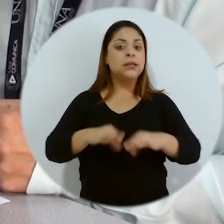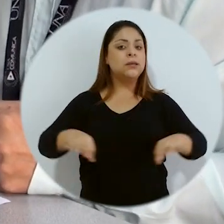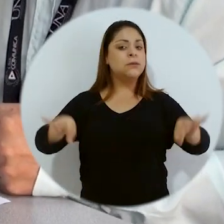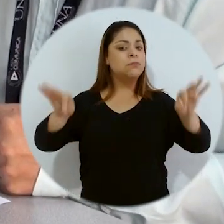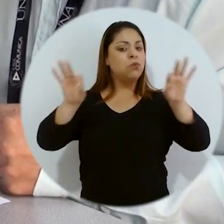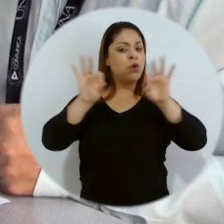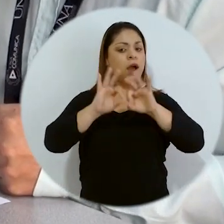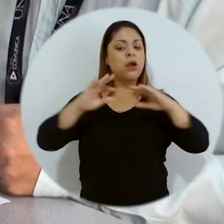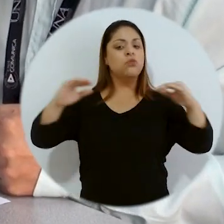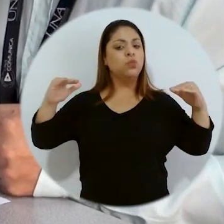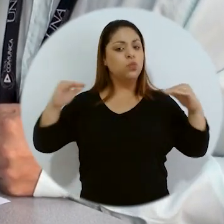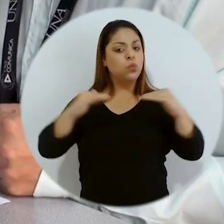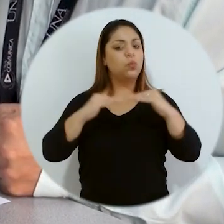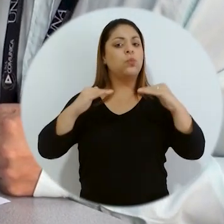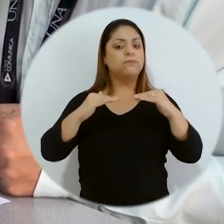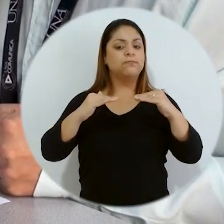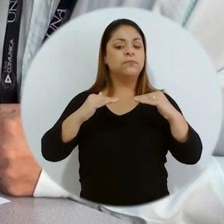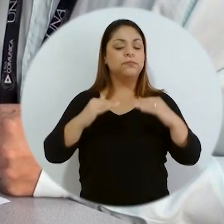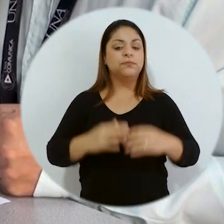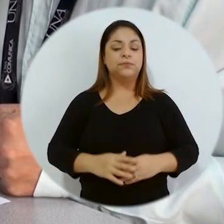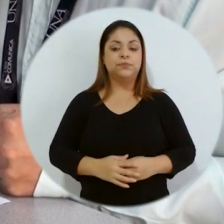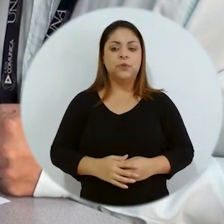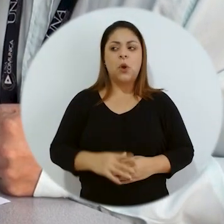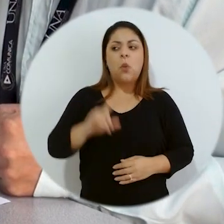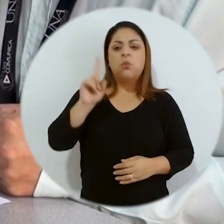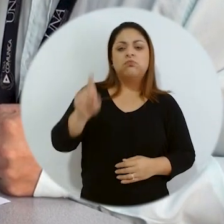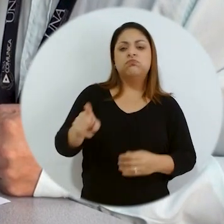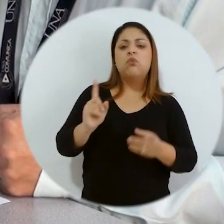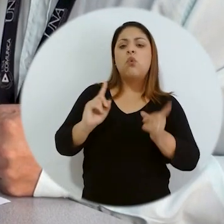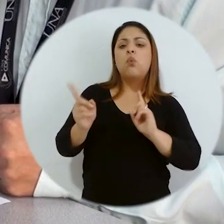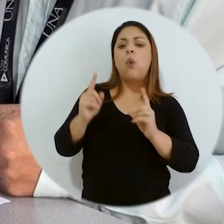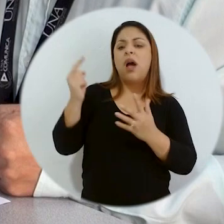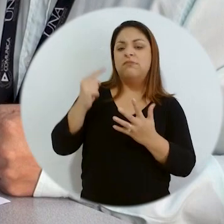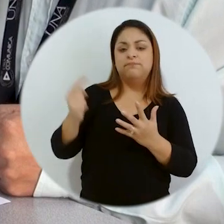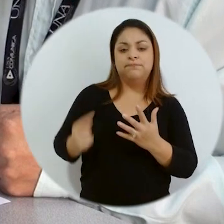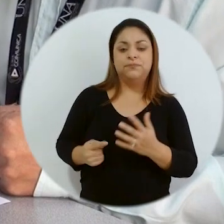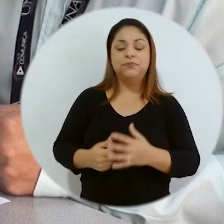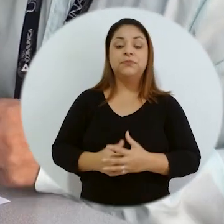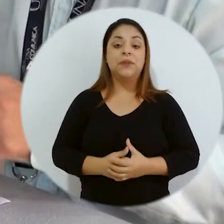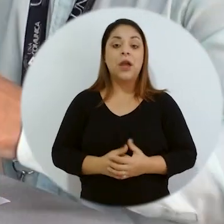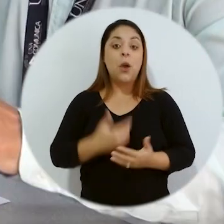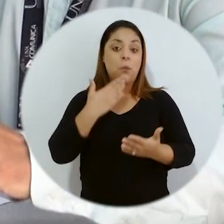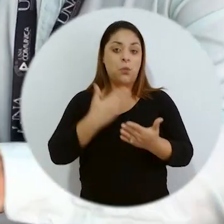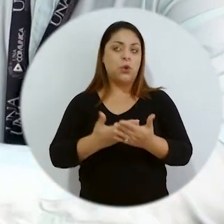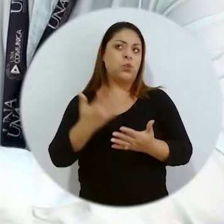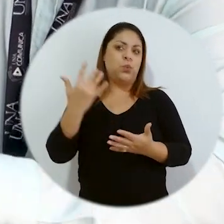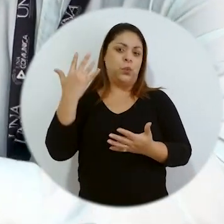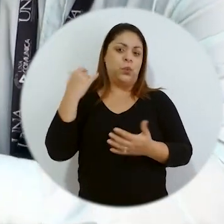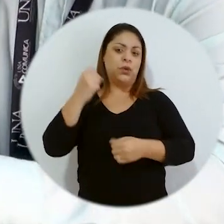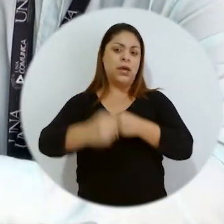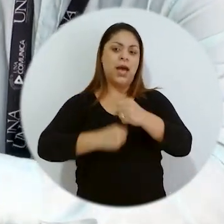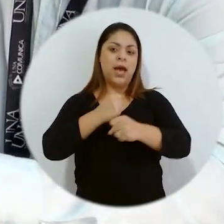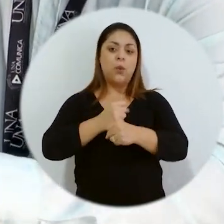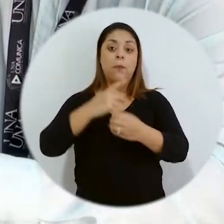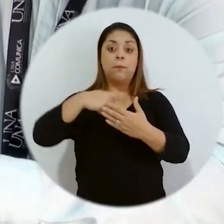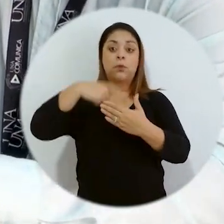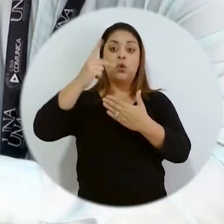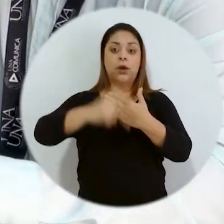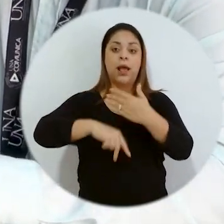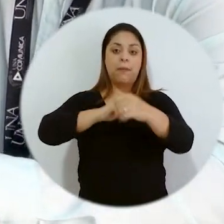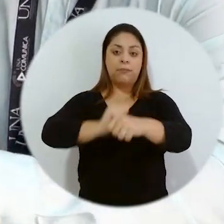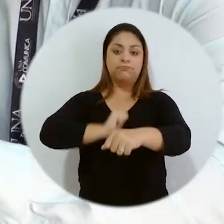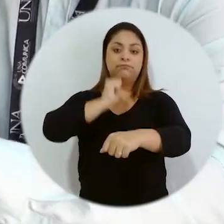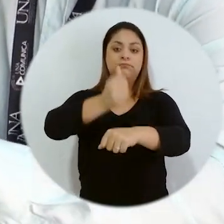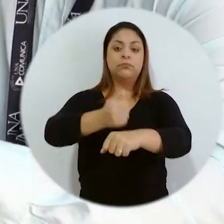tan importante a nivel de equidad e igualdad. Claro, bueno, en un principio, ¿verdad?, hace muchos años, el programa se creó